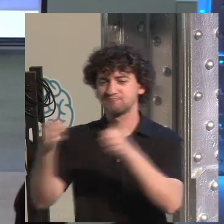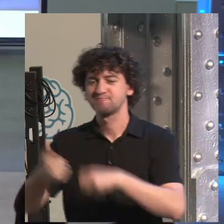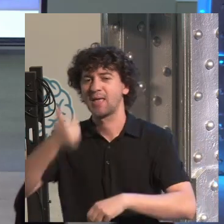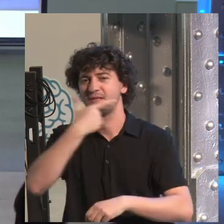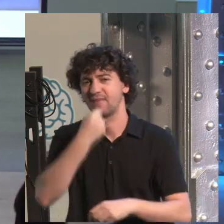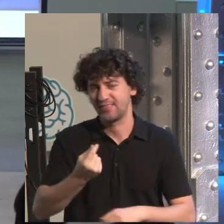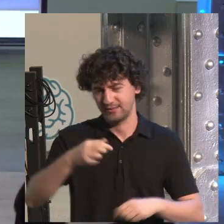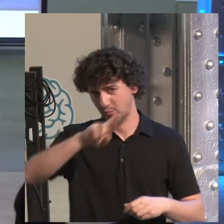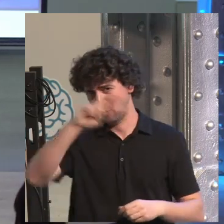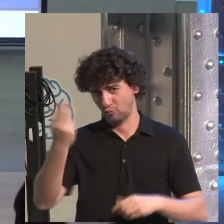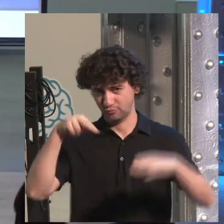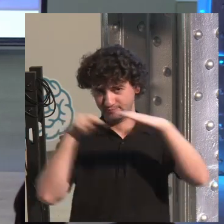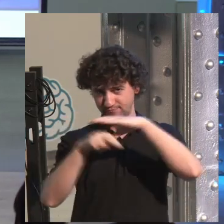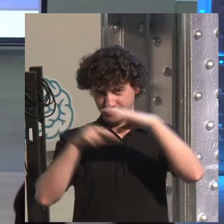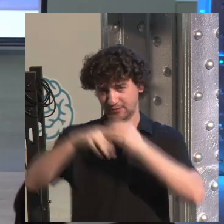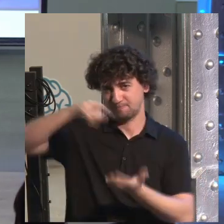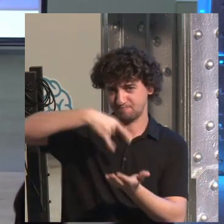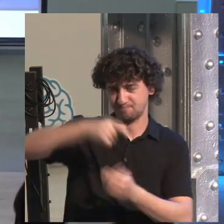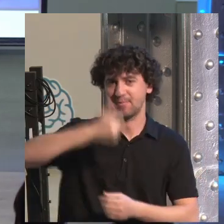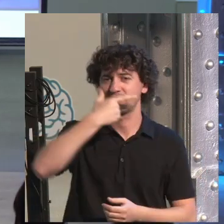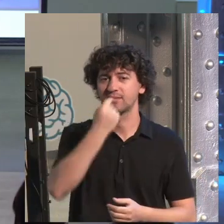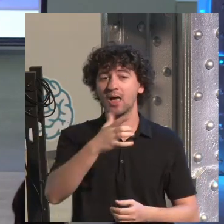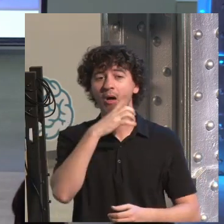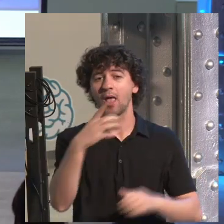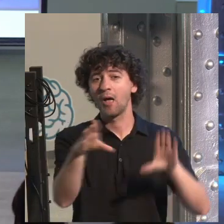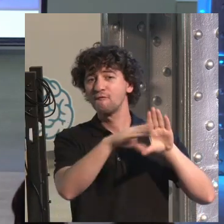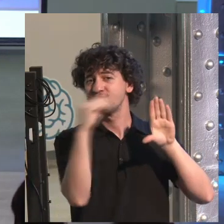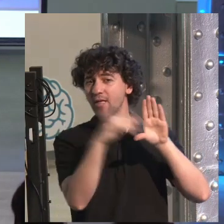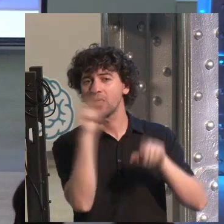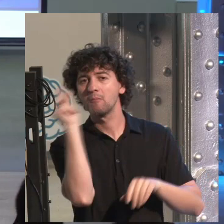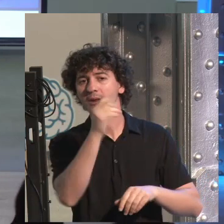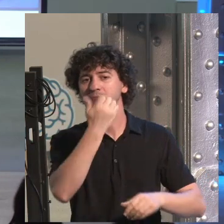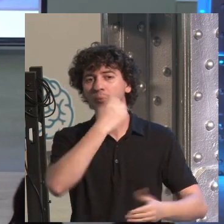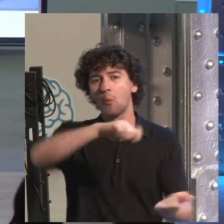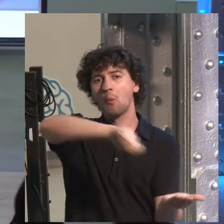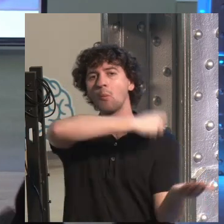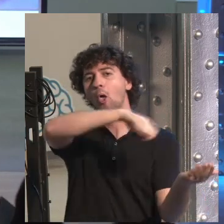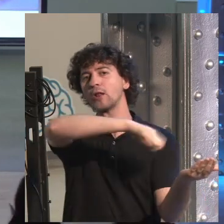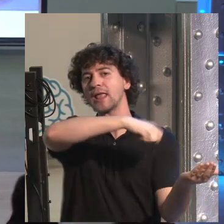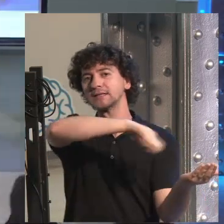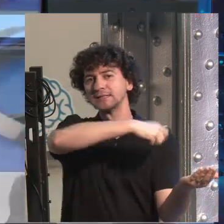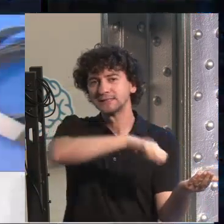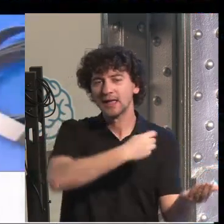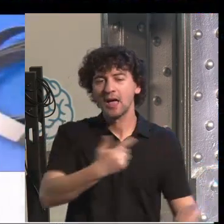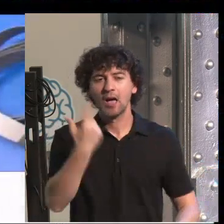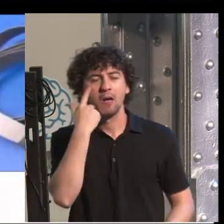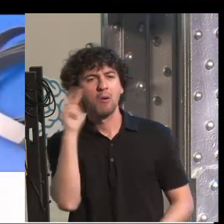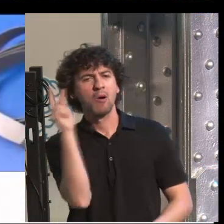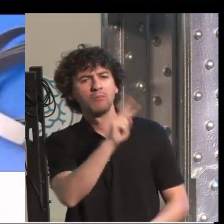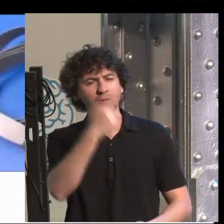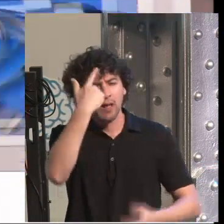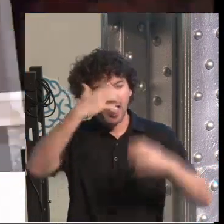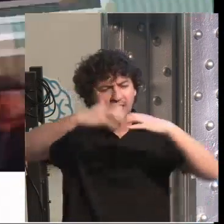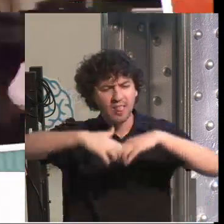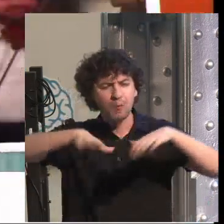ahora voy a mostrar, por ejemplo, un vídeo en el que dos violinistas, mientras están tocando el violín, vamos a poder ver la activación de su